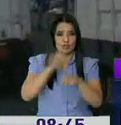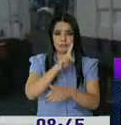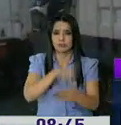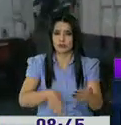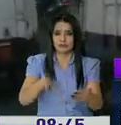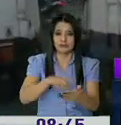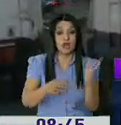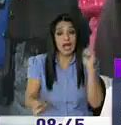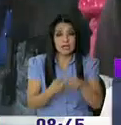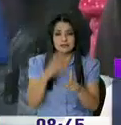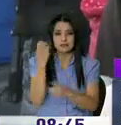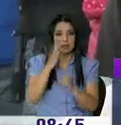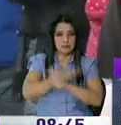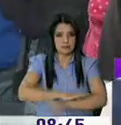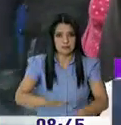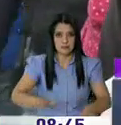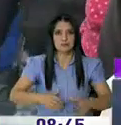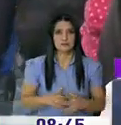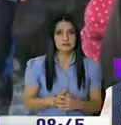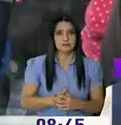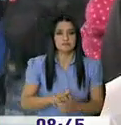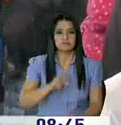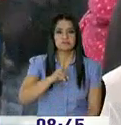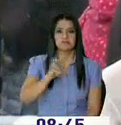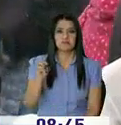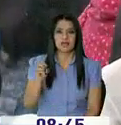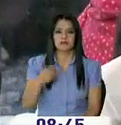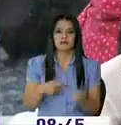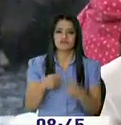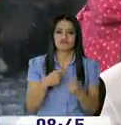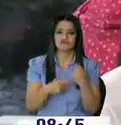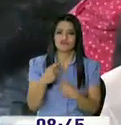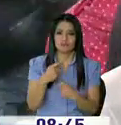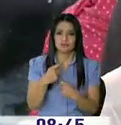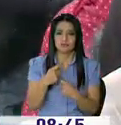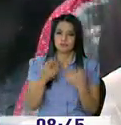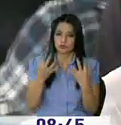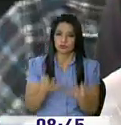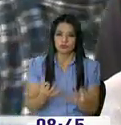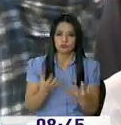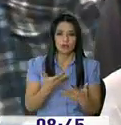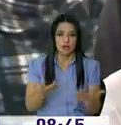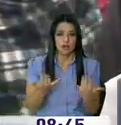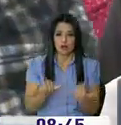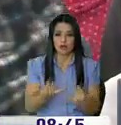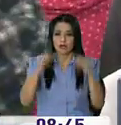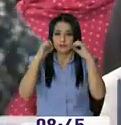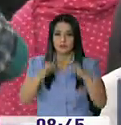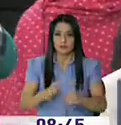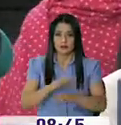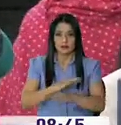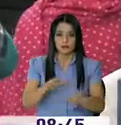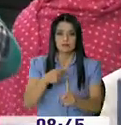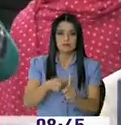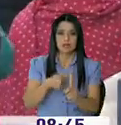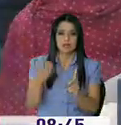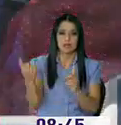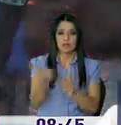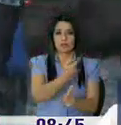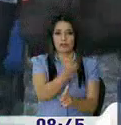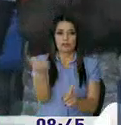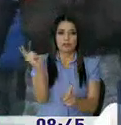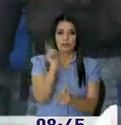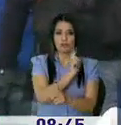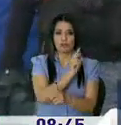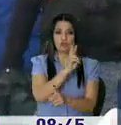concluya la emergencia. Más o menos son 20 comercios entre informales y formales los que se posaban en los alrededores del mercado de San Roque.